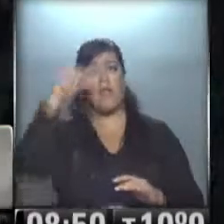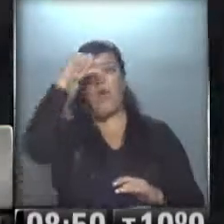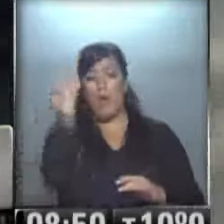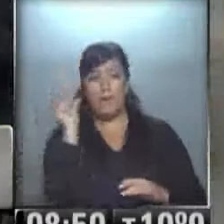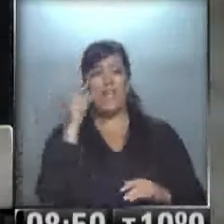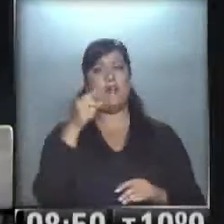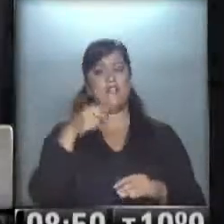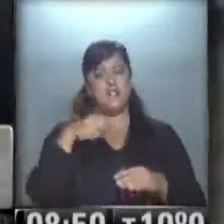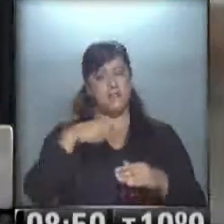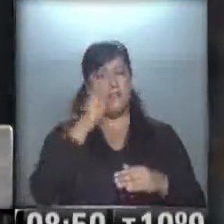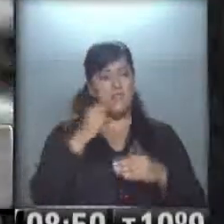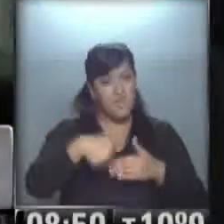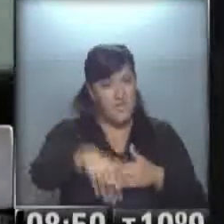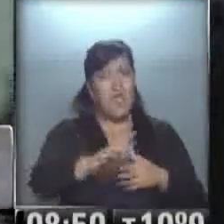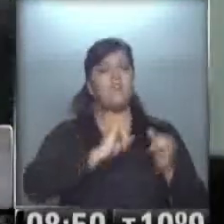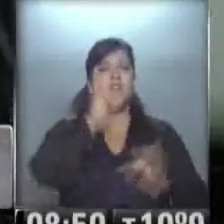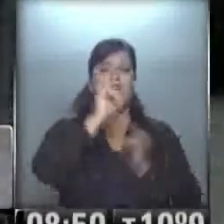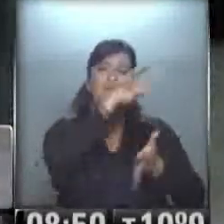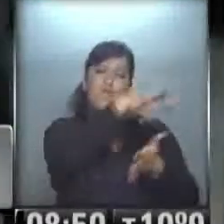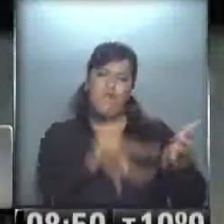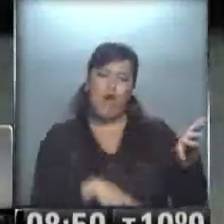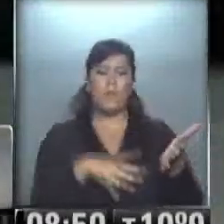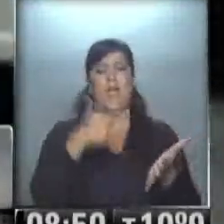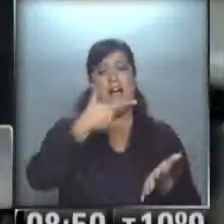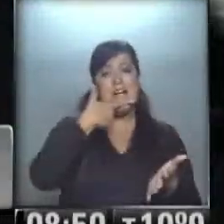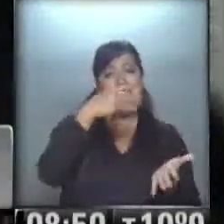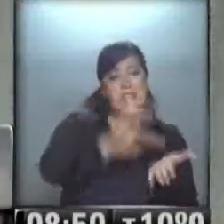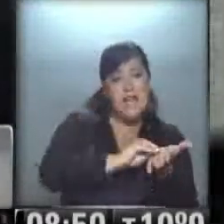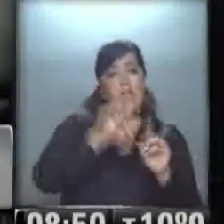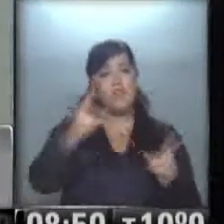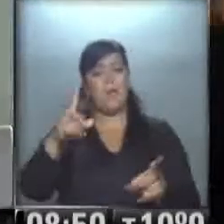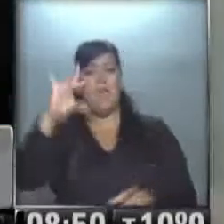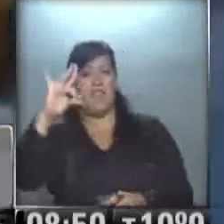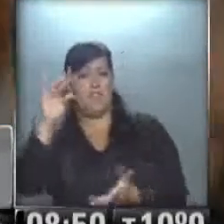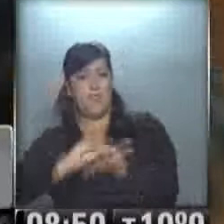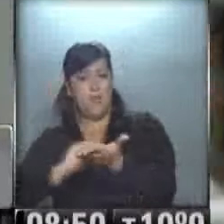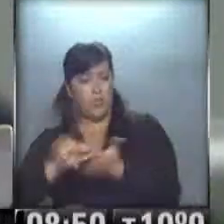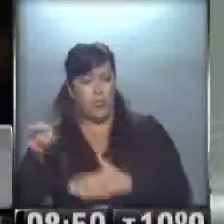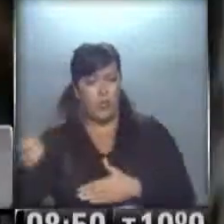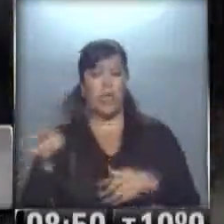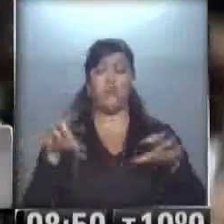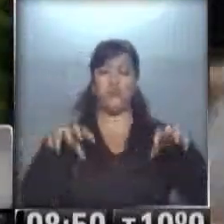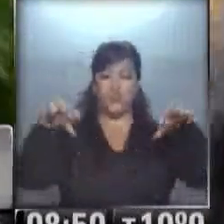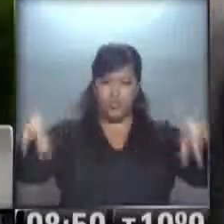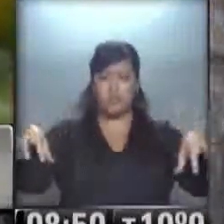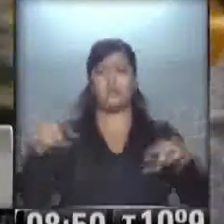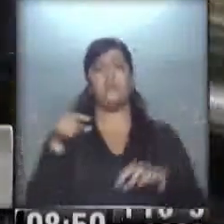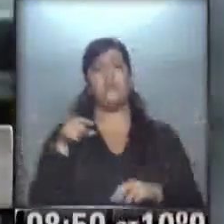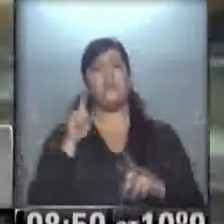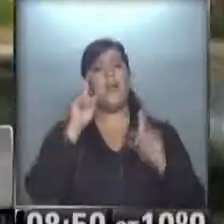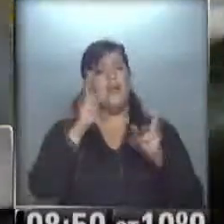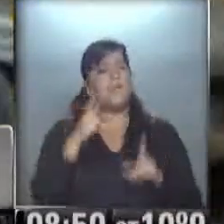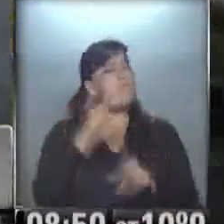días dando el informe. Nosotros sabemos de la capacidad de toda la gente que ha llevado adelante la gestión, y como siempre